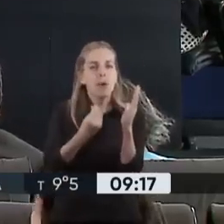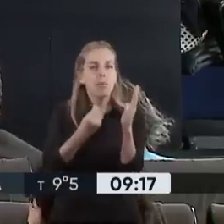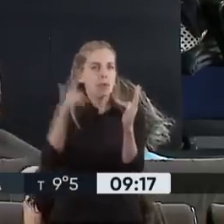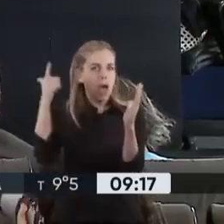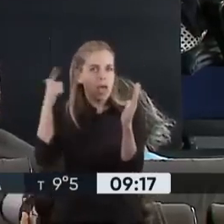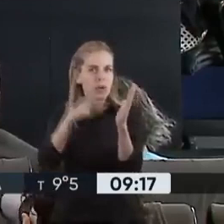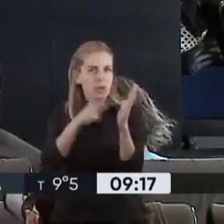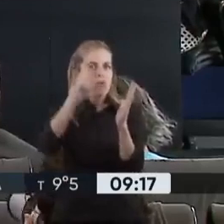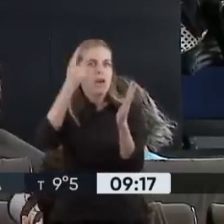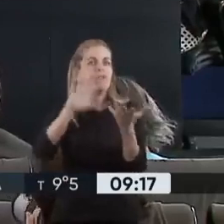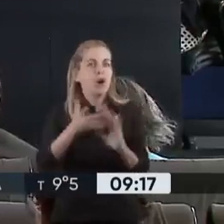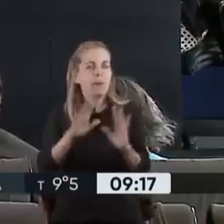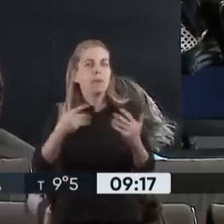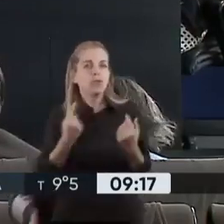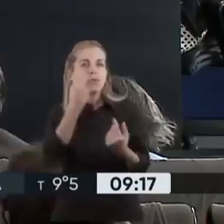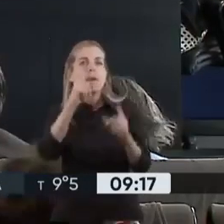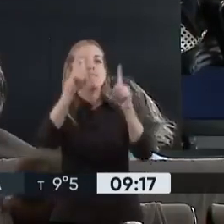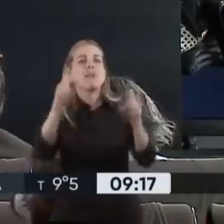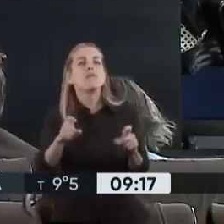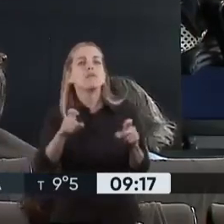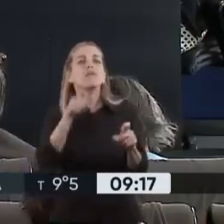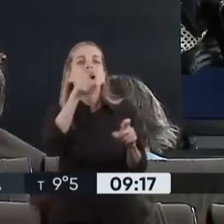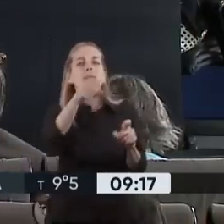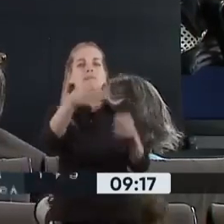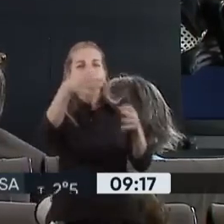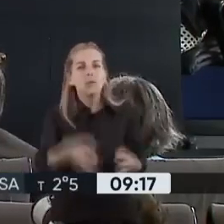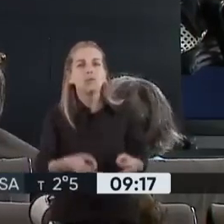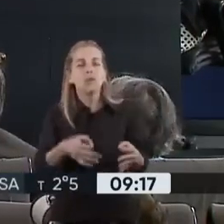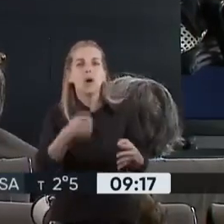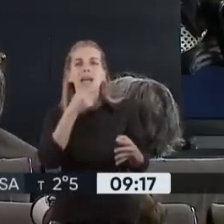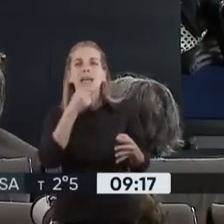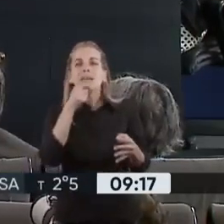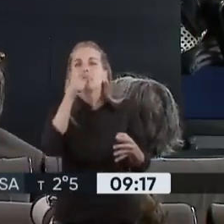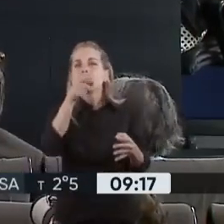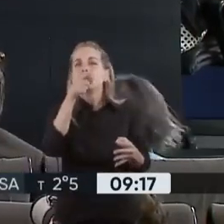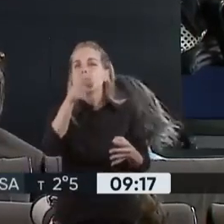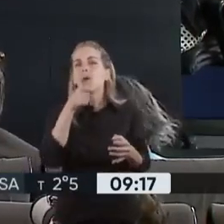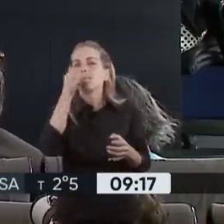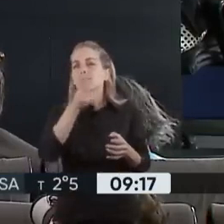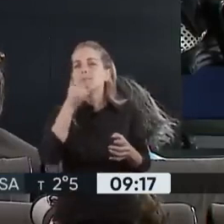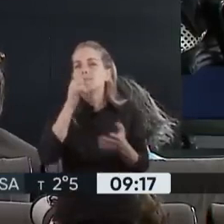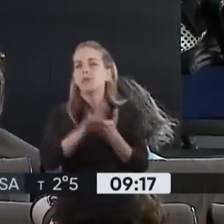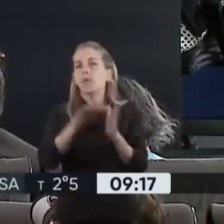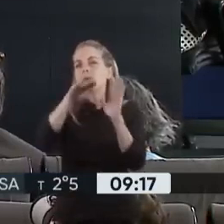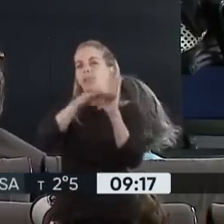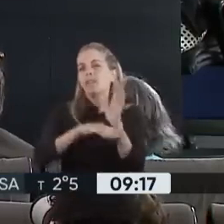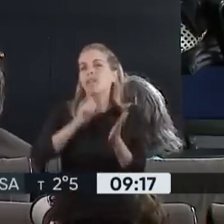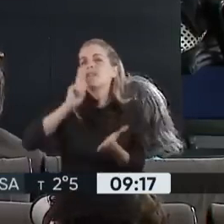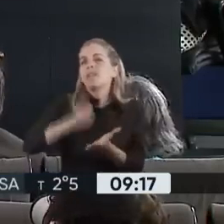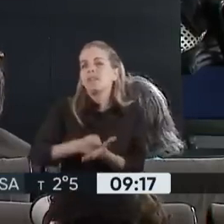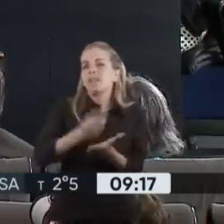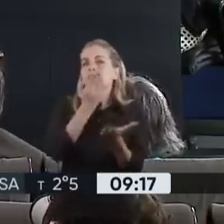es la primera pregunta concreta que le quiero hacer es si en el diagnóstico de estas propuestas que usted está haciendo